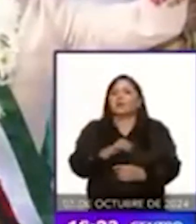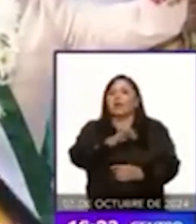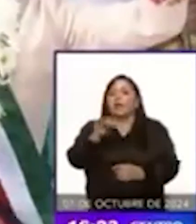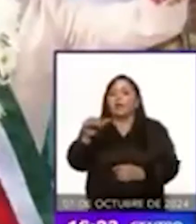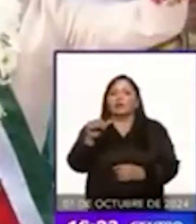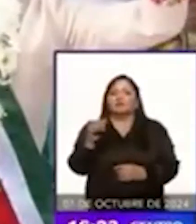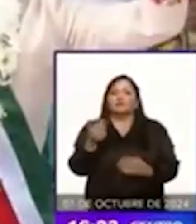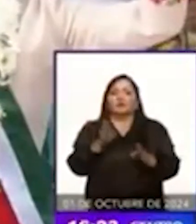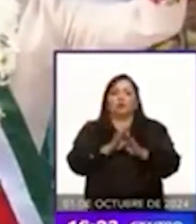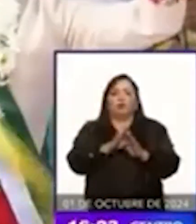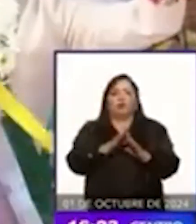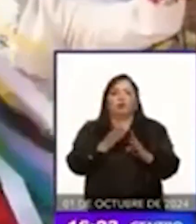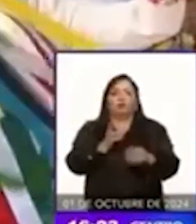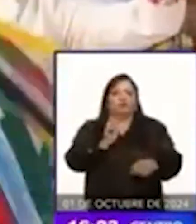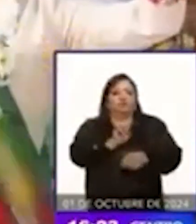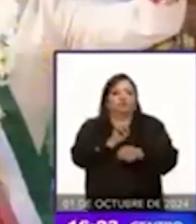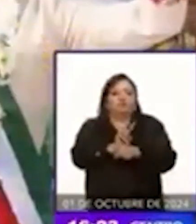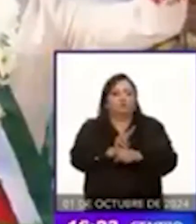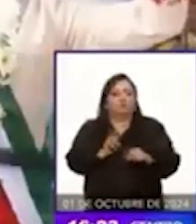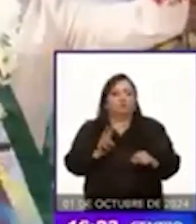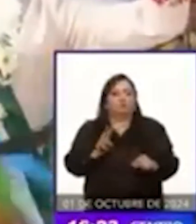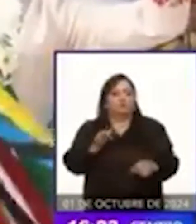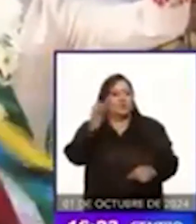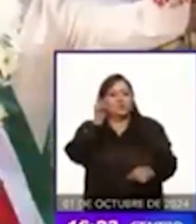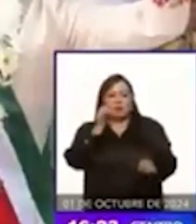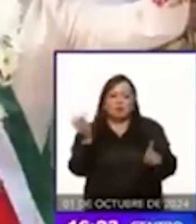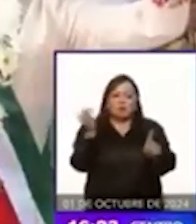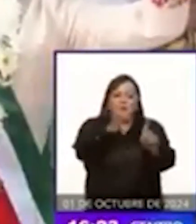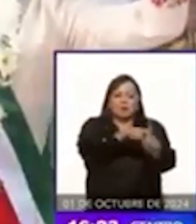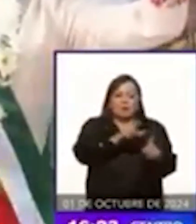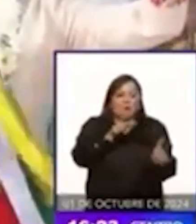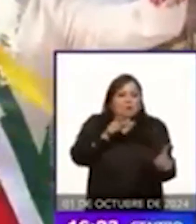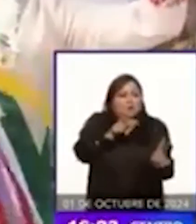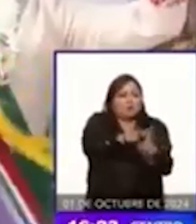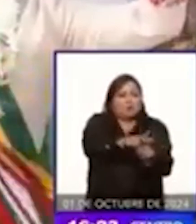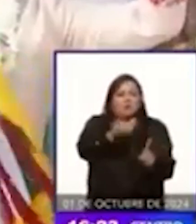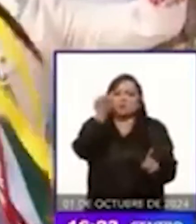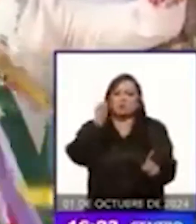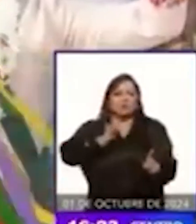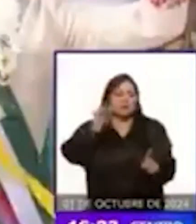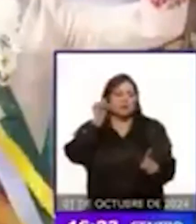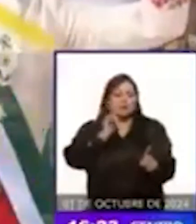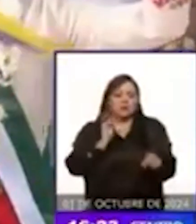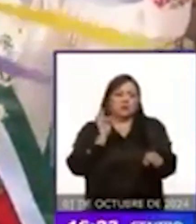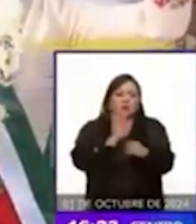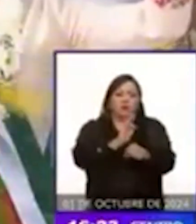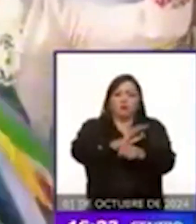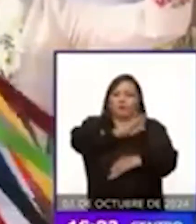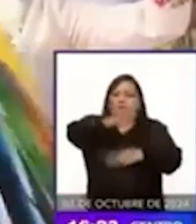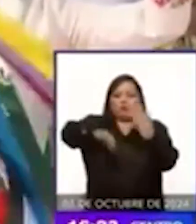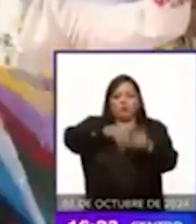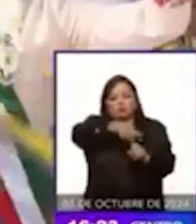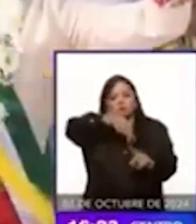ciudadanía. Destacó acciones para mantener la soberanía, fortalecer la democracia y combatir la corrupción.